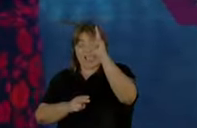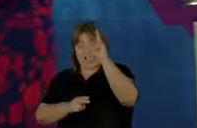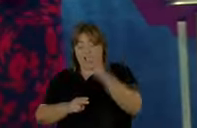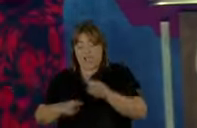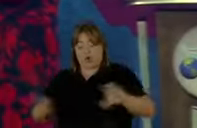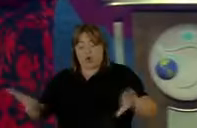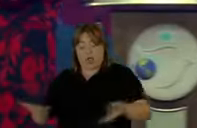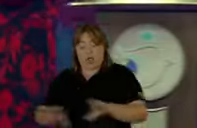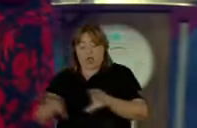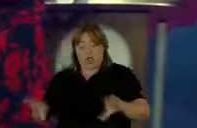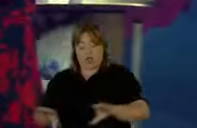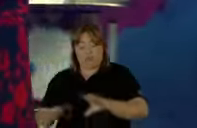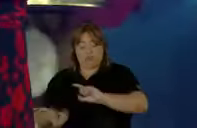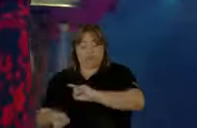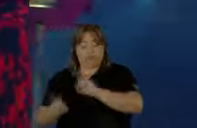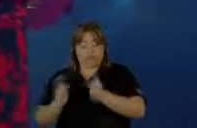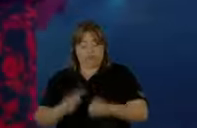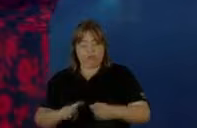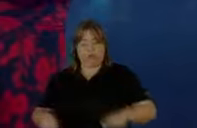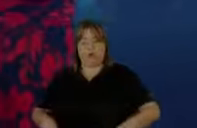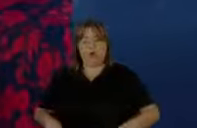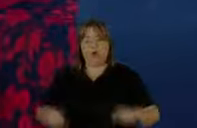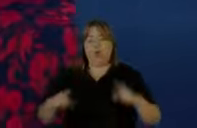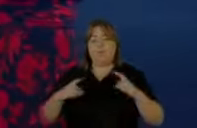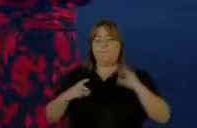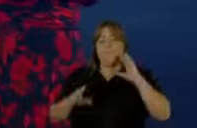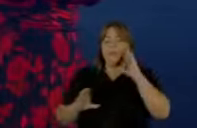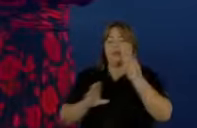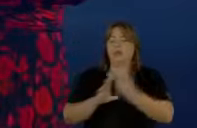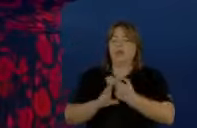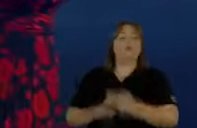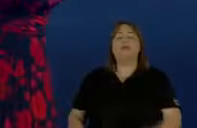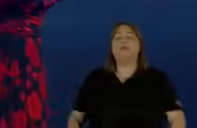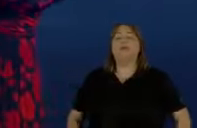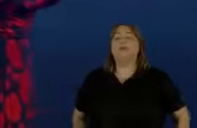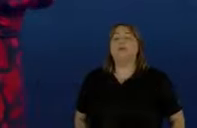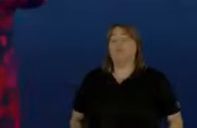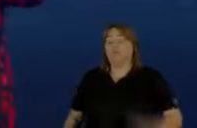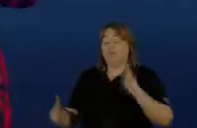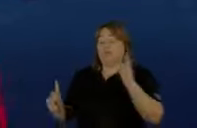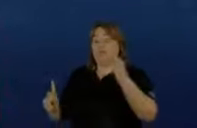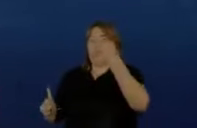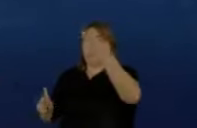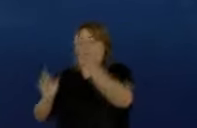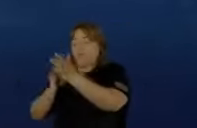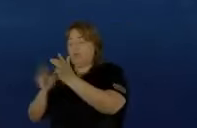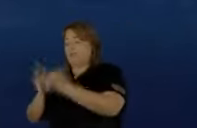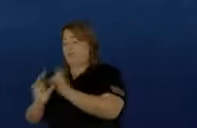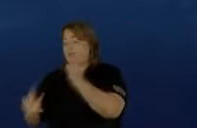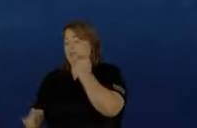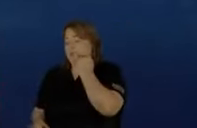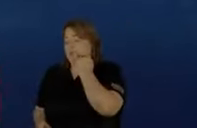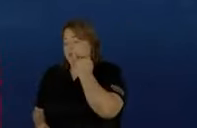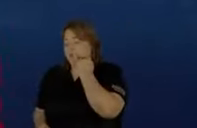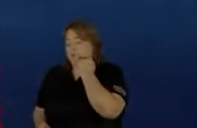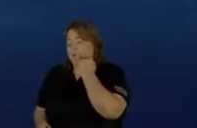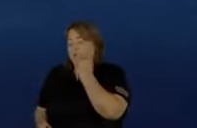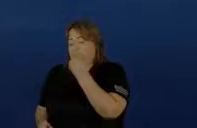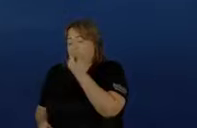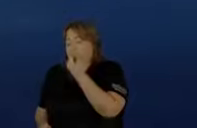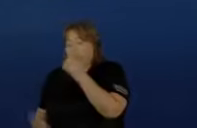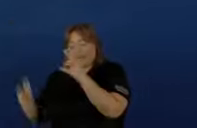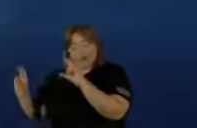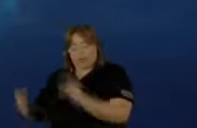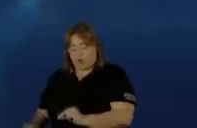Jesús nunca tuvo un espíritu exclusivista ni egoísta, porque él sabía que cuando él descendiera